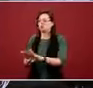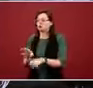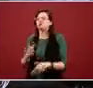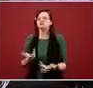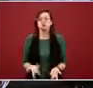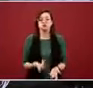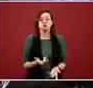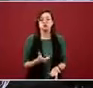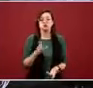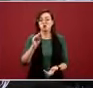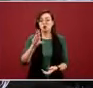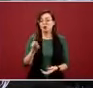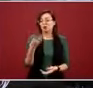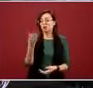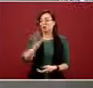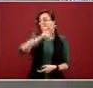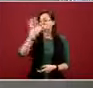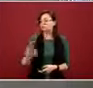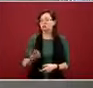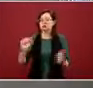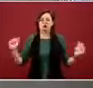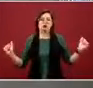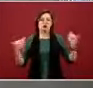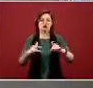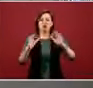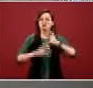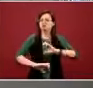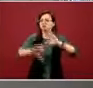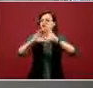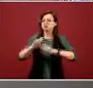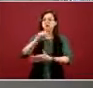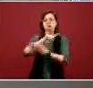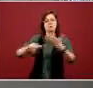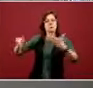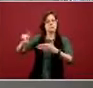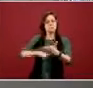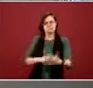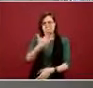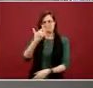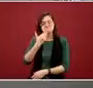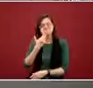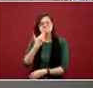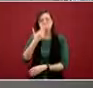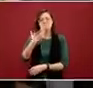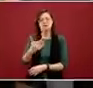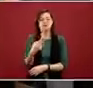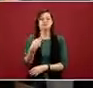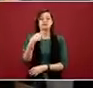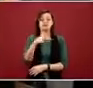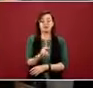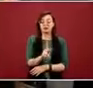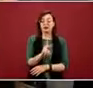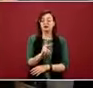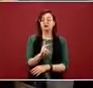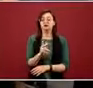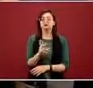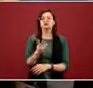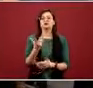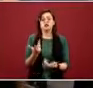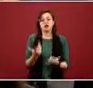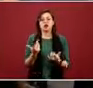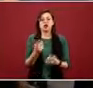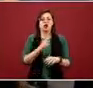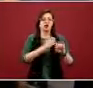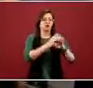dicen no a los conciertos masivos. En ese mismo contexto y para ir mitigando, bajando la curva, diversos